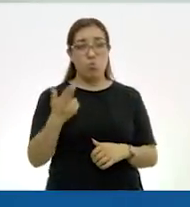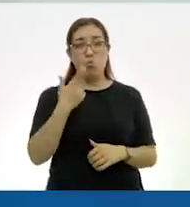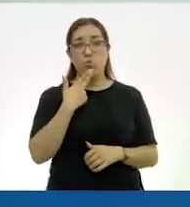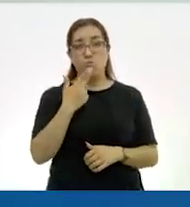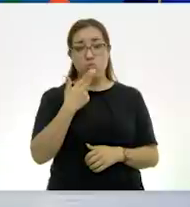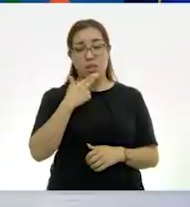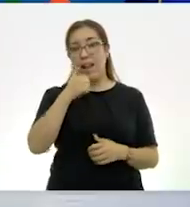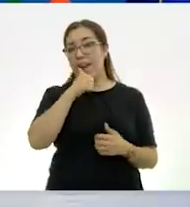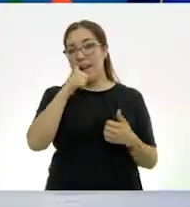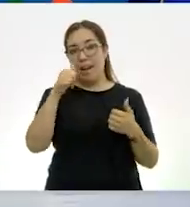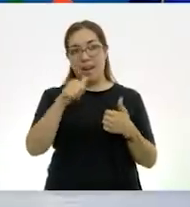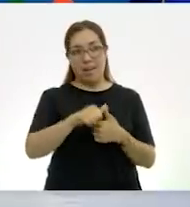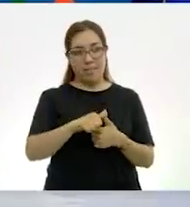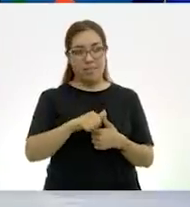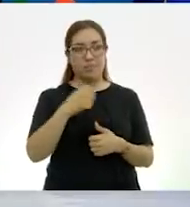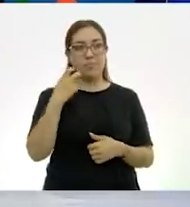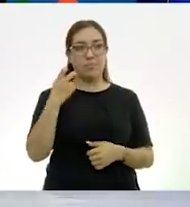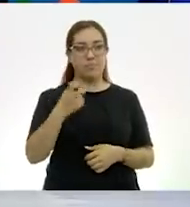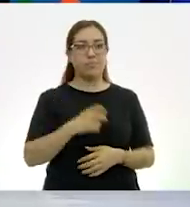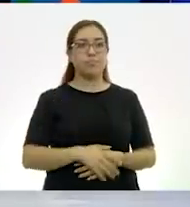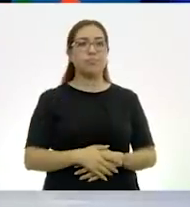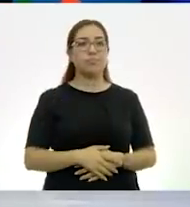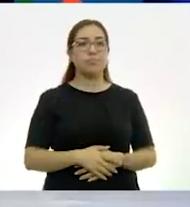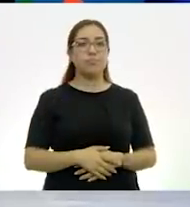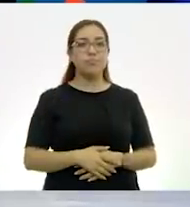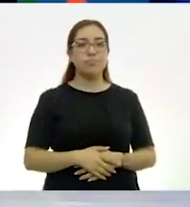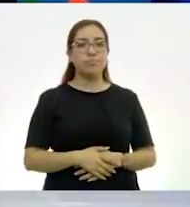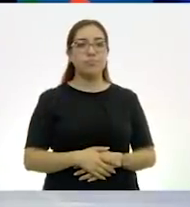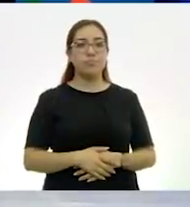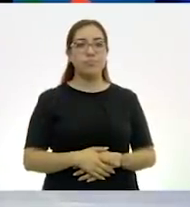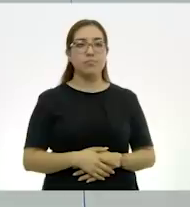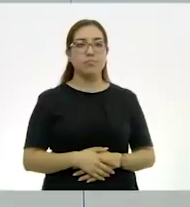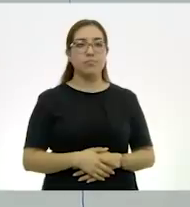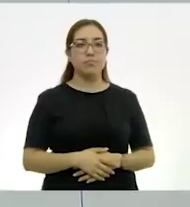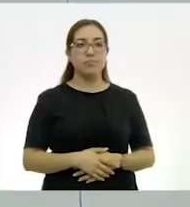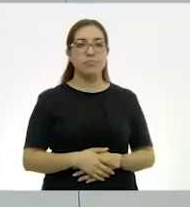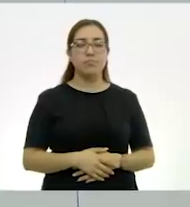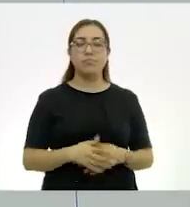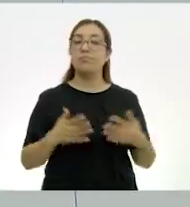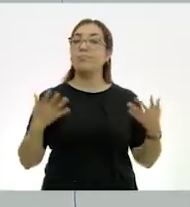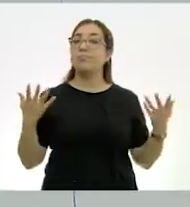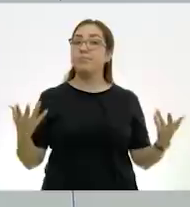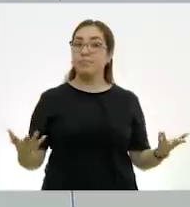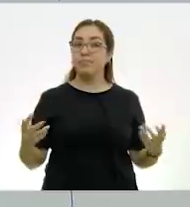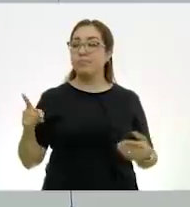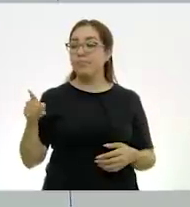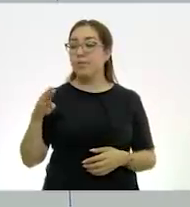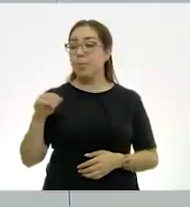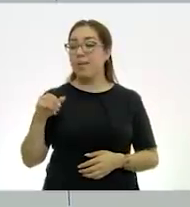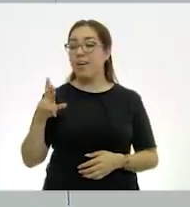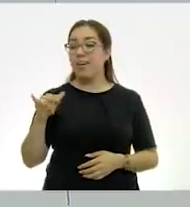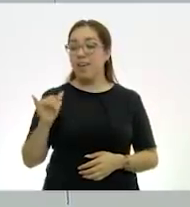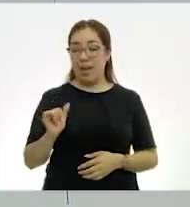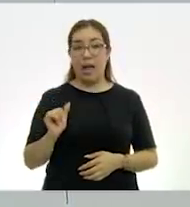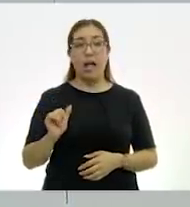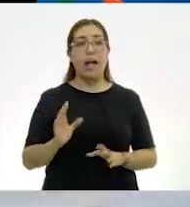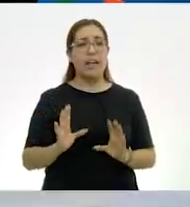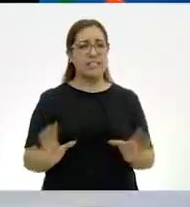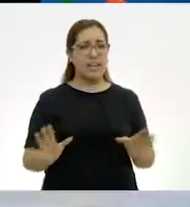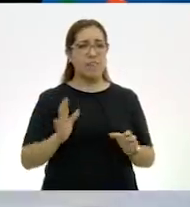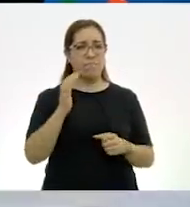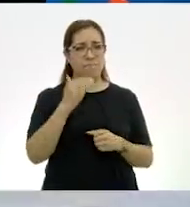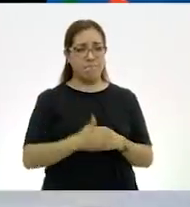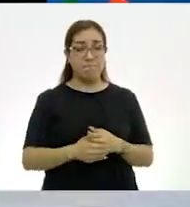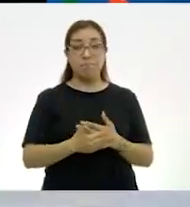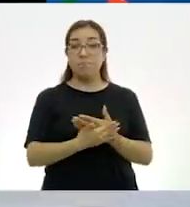la escritura alfabética, prácticamente. Muy bien. Así es. ¿Y qué te parece ahora, María? Ya Sí. que llenamos nuestro cuadro,